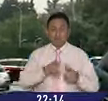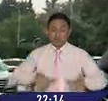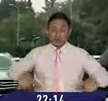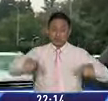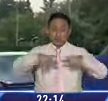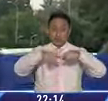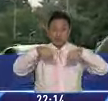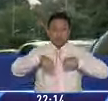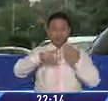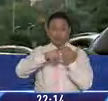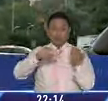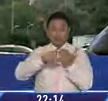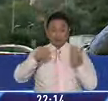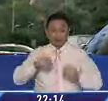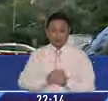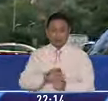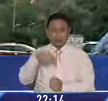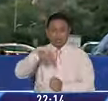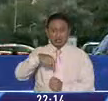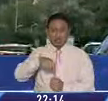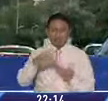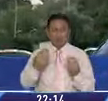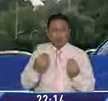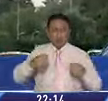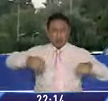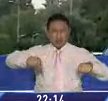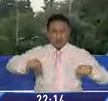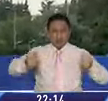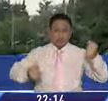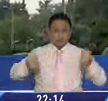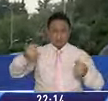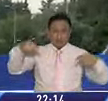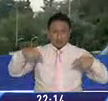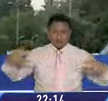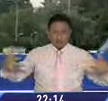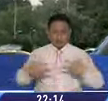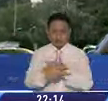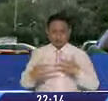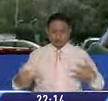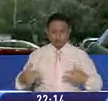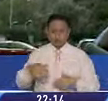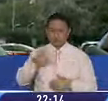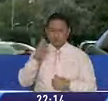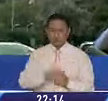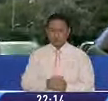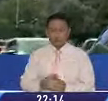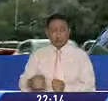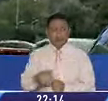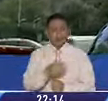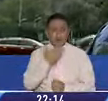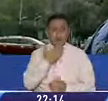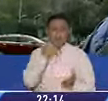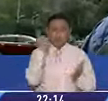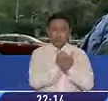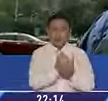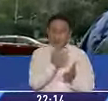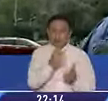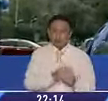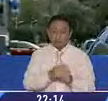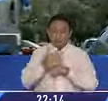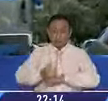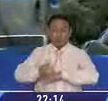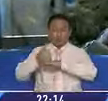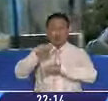financiero, nosotros tenemos demasiada circulación de motos, de vehículos sin placas, los cuales no pueden ser, por la autoridad competente